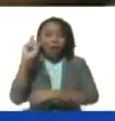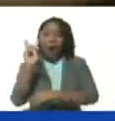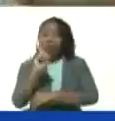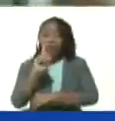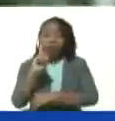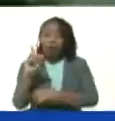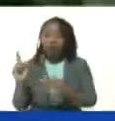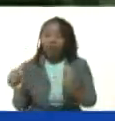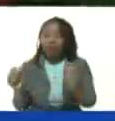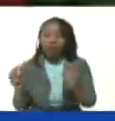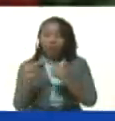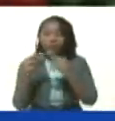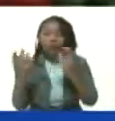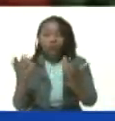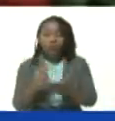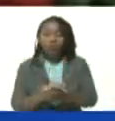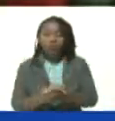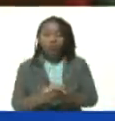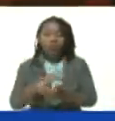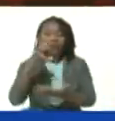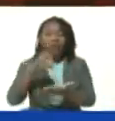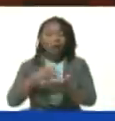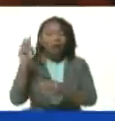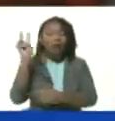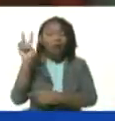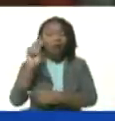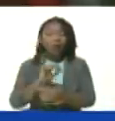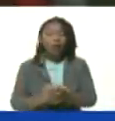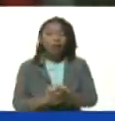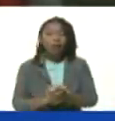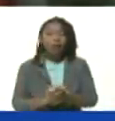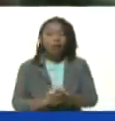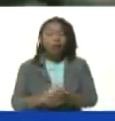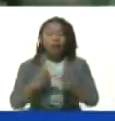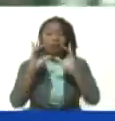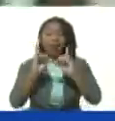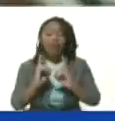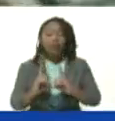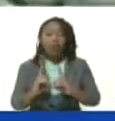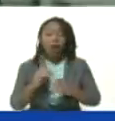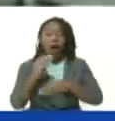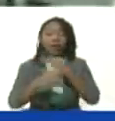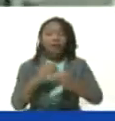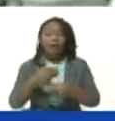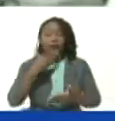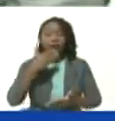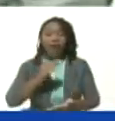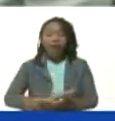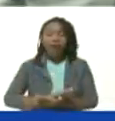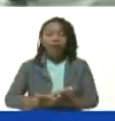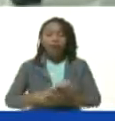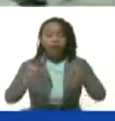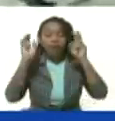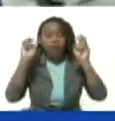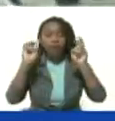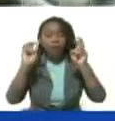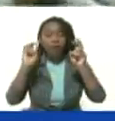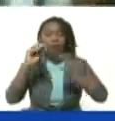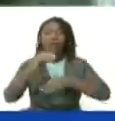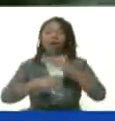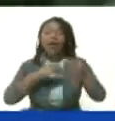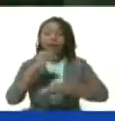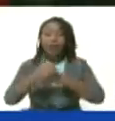aparecen. El Estado venezolano ha decidido tomar cartas en el asunto y se va a hacer